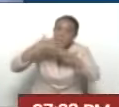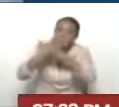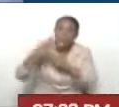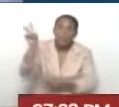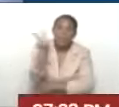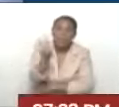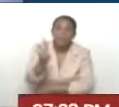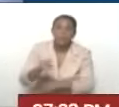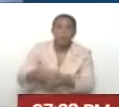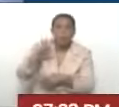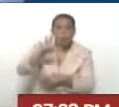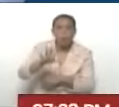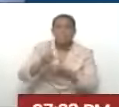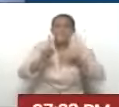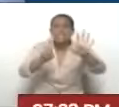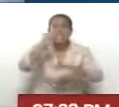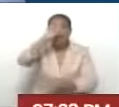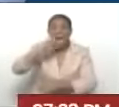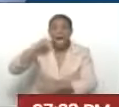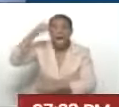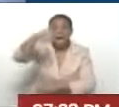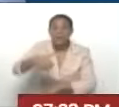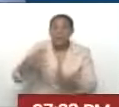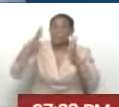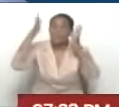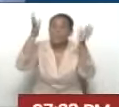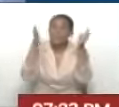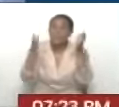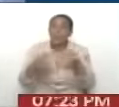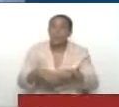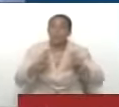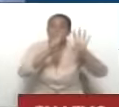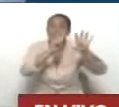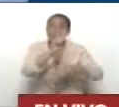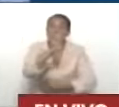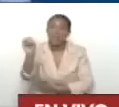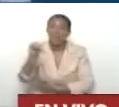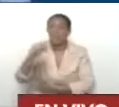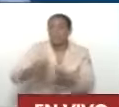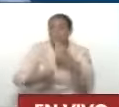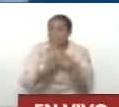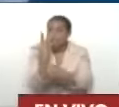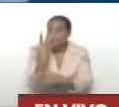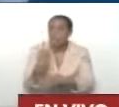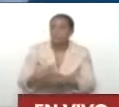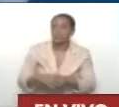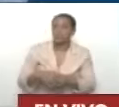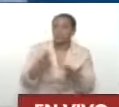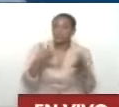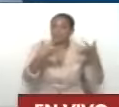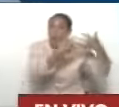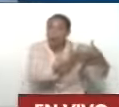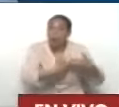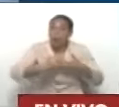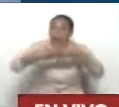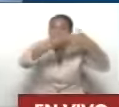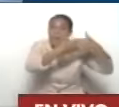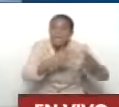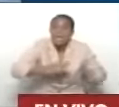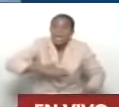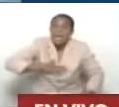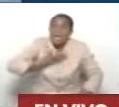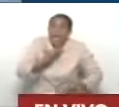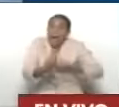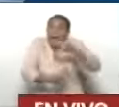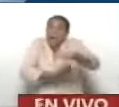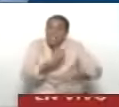Hoy se están cumpliendo 6 años de la gran victoria del 20 de mayo. Y ya el imperialismo estaba posicionando lo que él creía